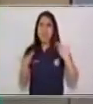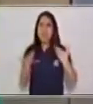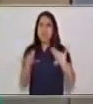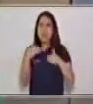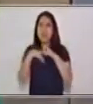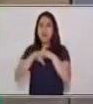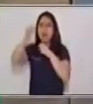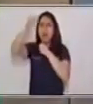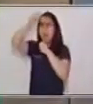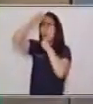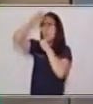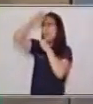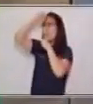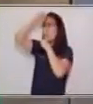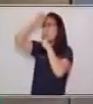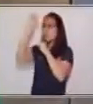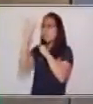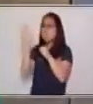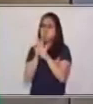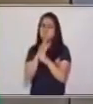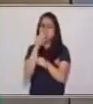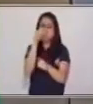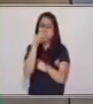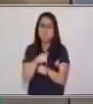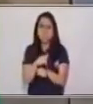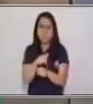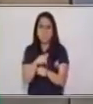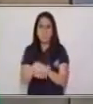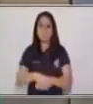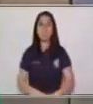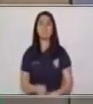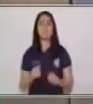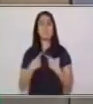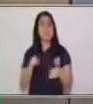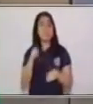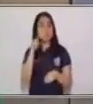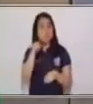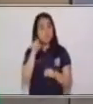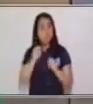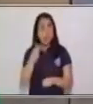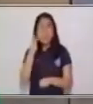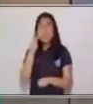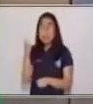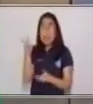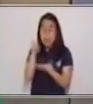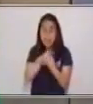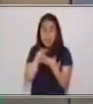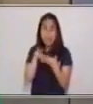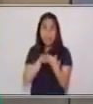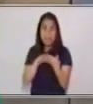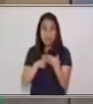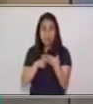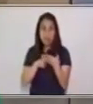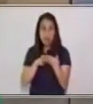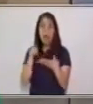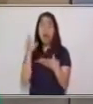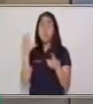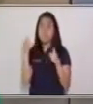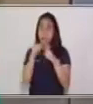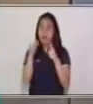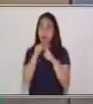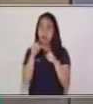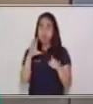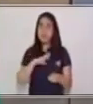muy bonito porque tiene rima. Y quiero hacer una aclaración. Primero, la primera parte